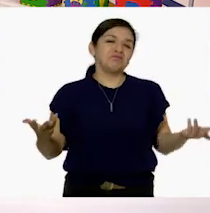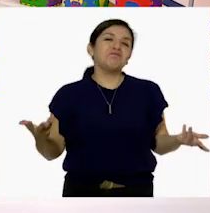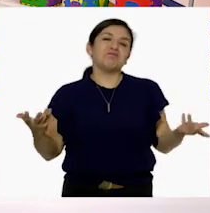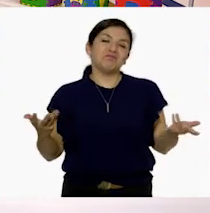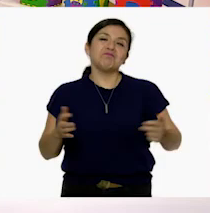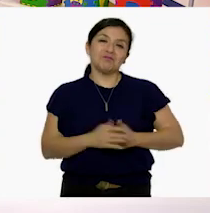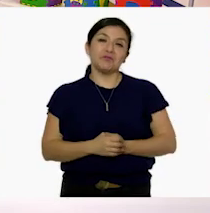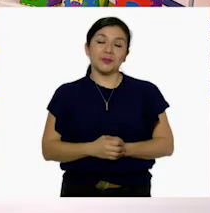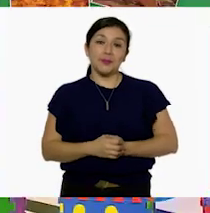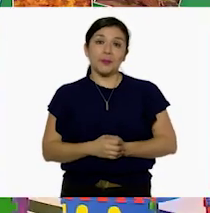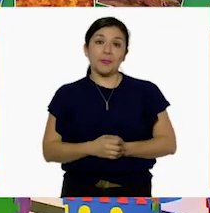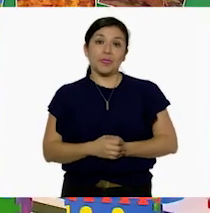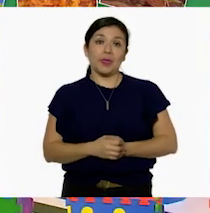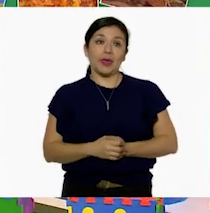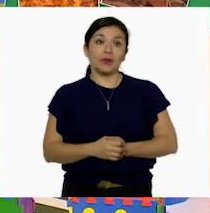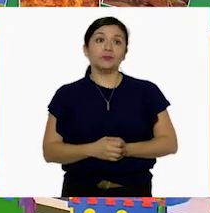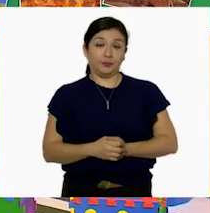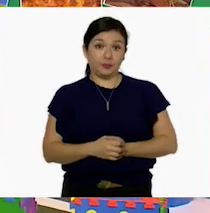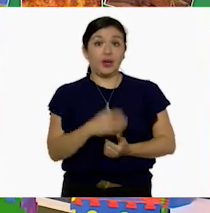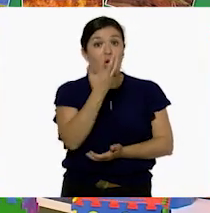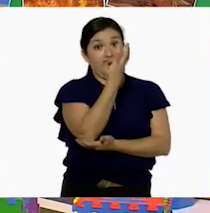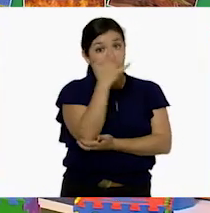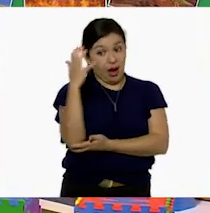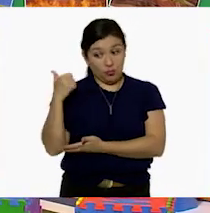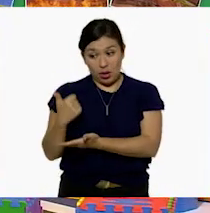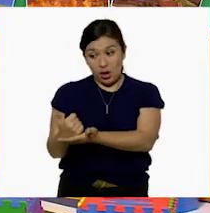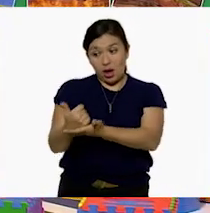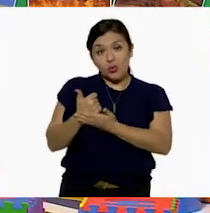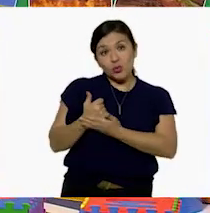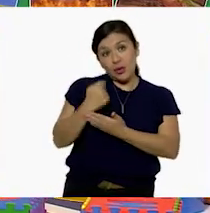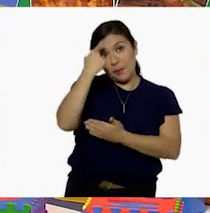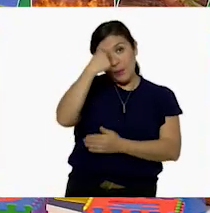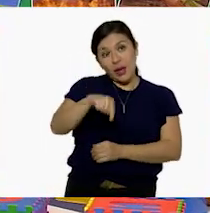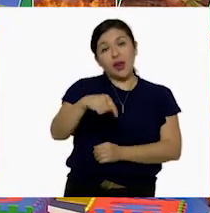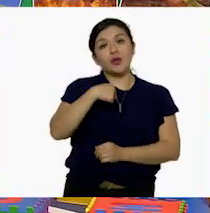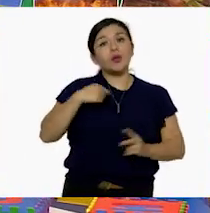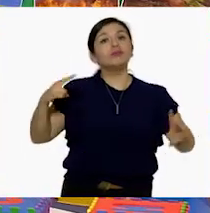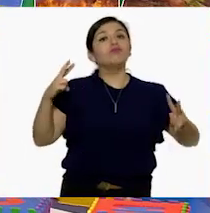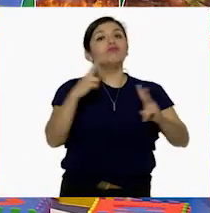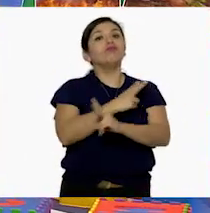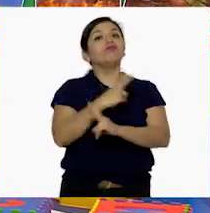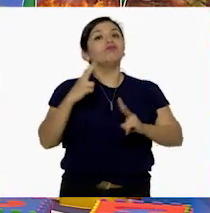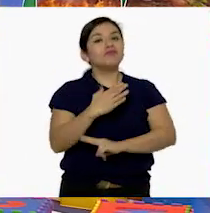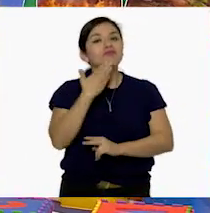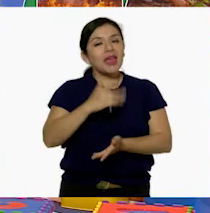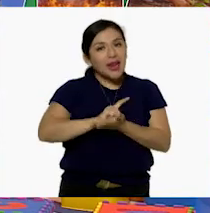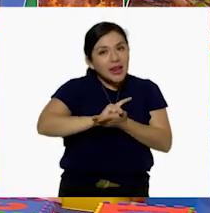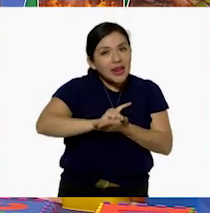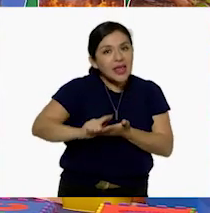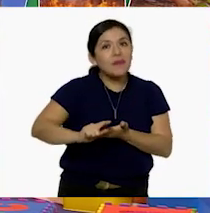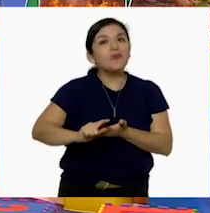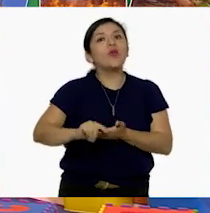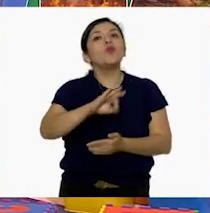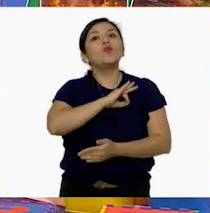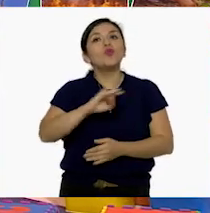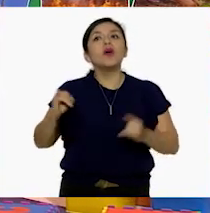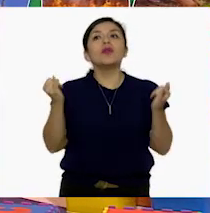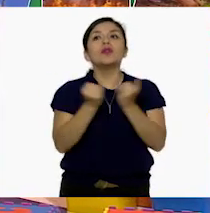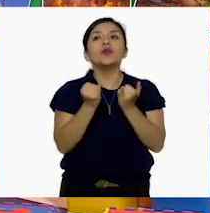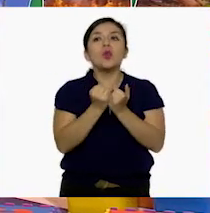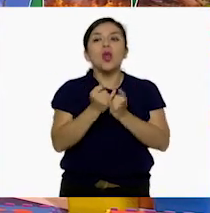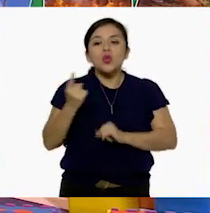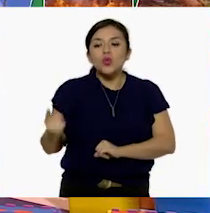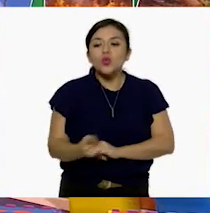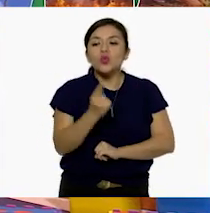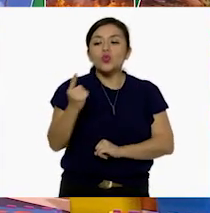Entonces, los árboles nos ayudan a tener el oxígeno que necesitamos para respirar y, sobre todo, a